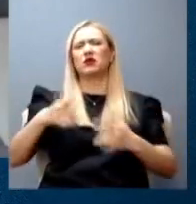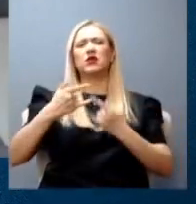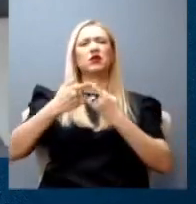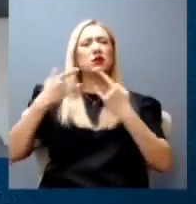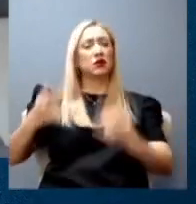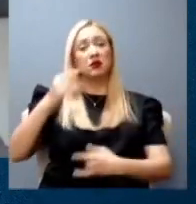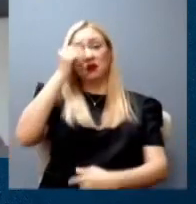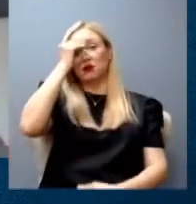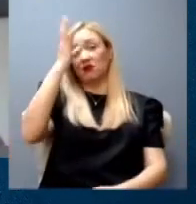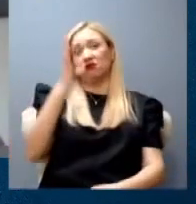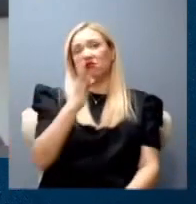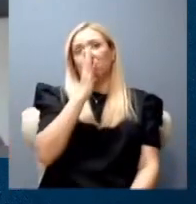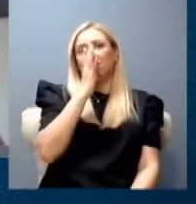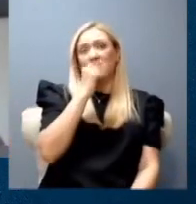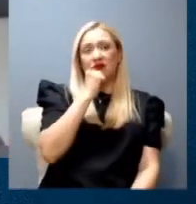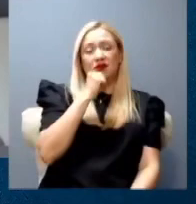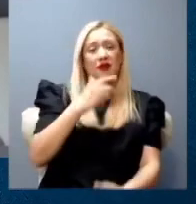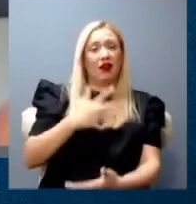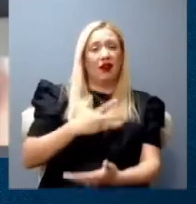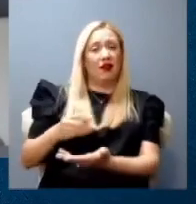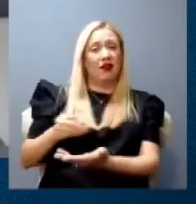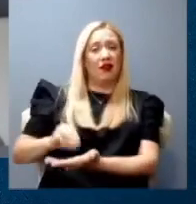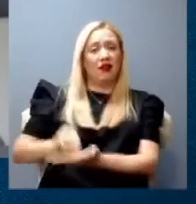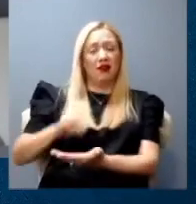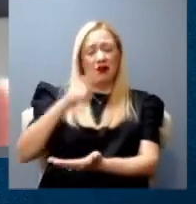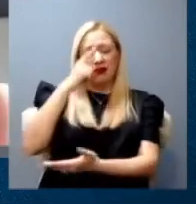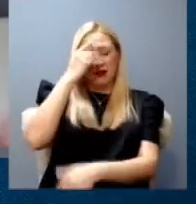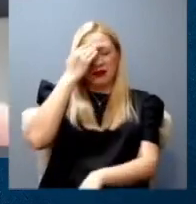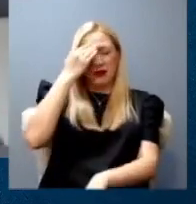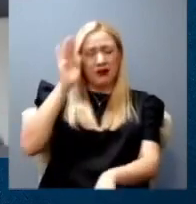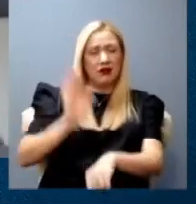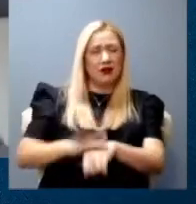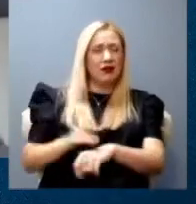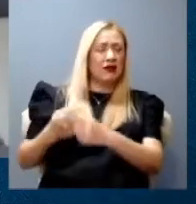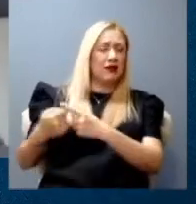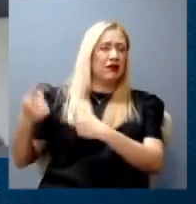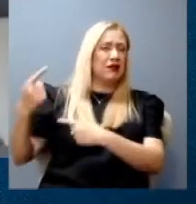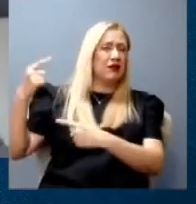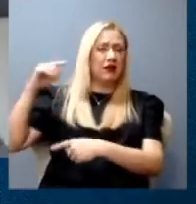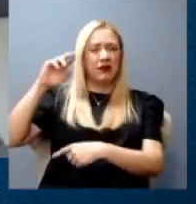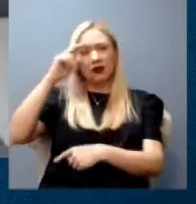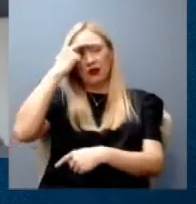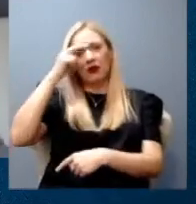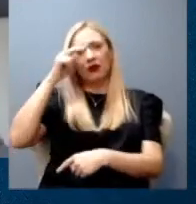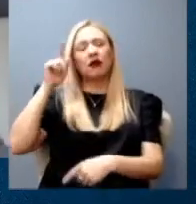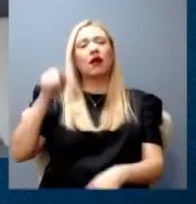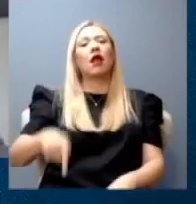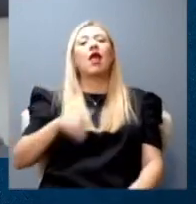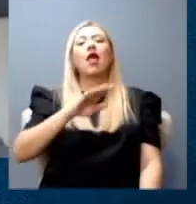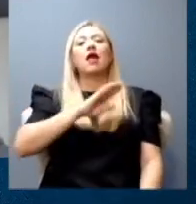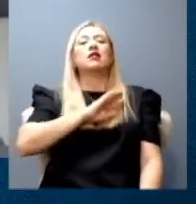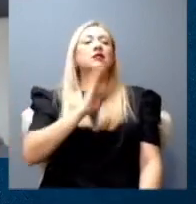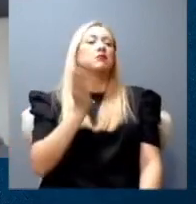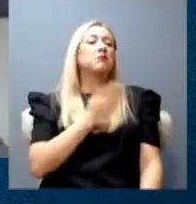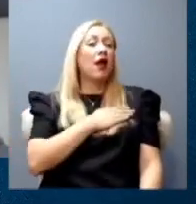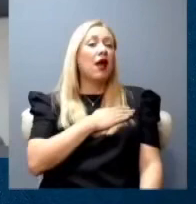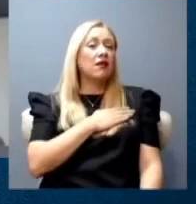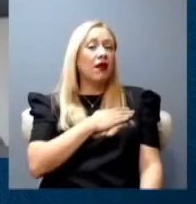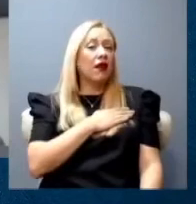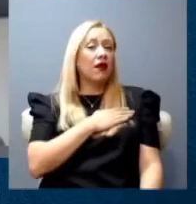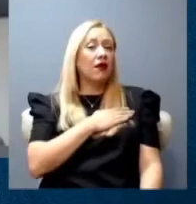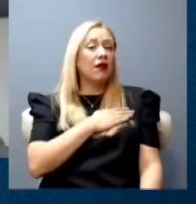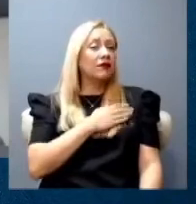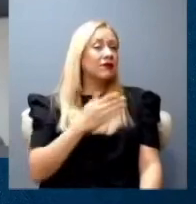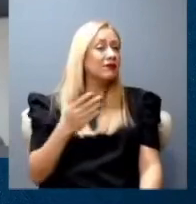cuando han sucedido las atrocidades tiempo atrás. Un caso muy interesante es el Español, por ejemplo. Hoy por hoy, incluso